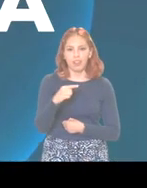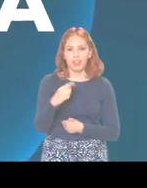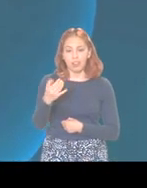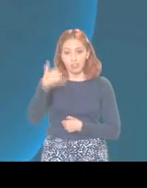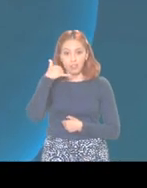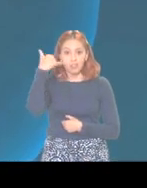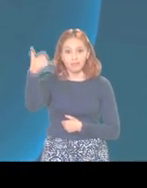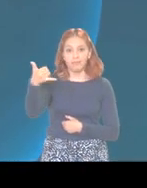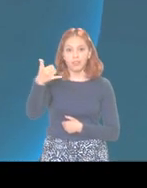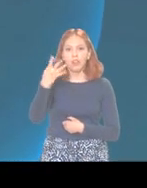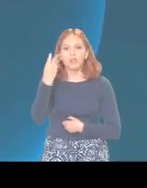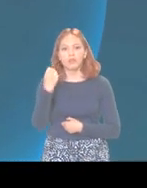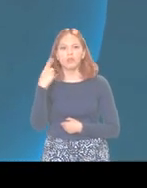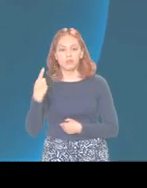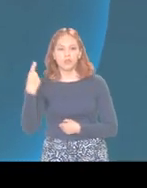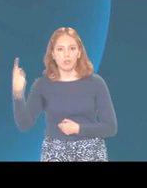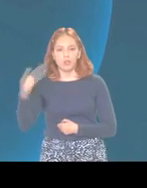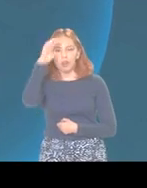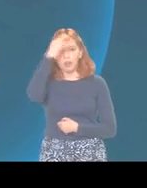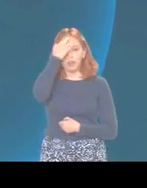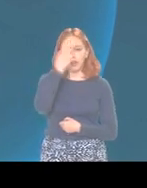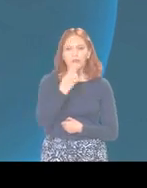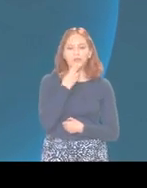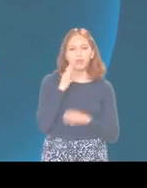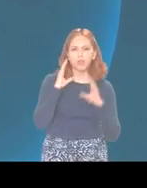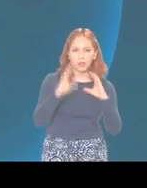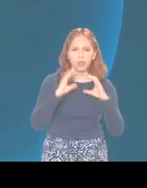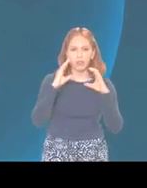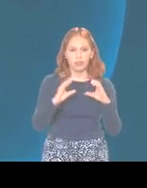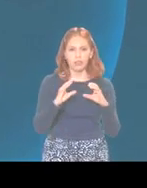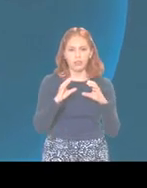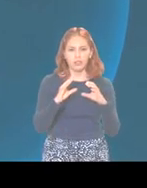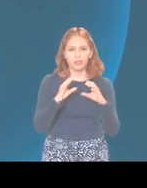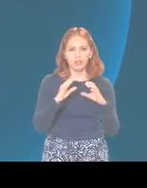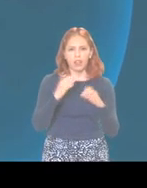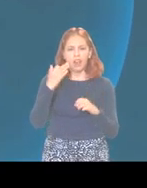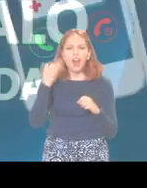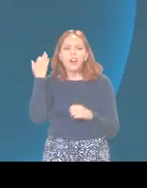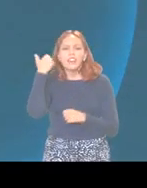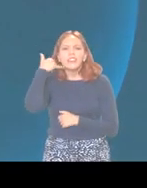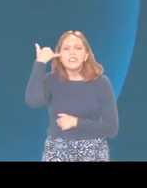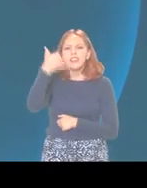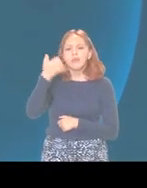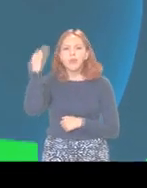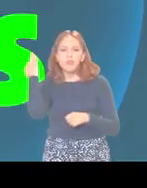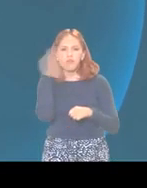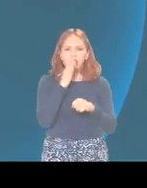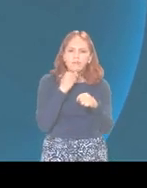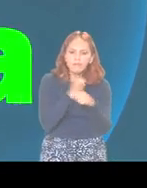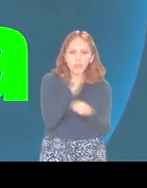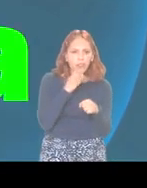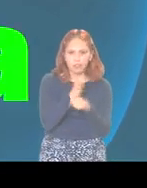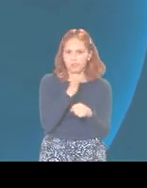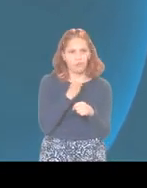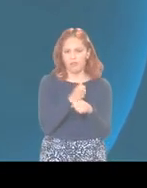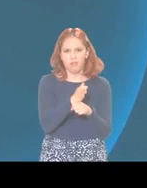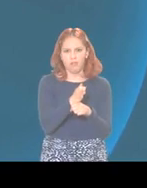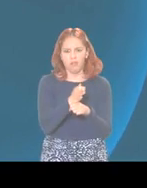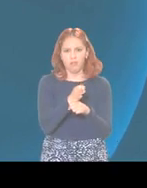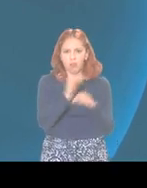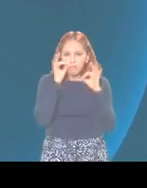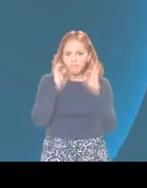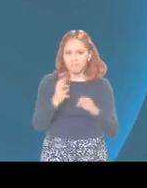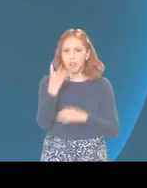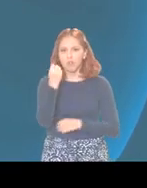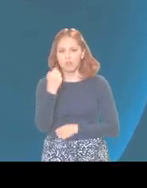denuncia, marca al 911. Recuérdalo, úsalo, cuídalo. No hagas llamadas falsas o de broma. La